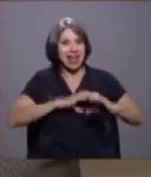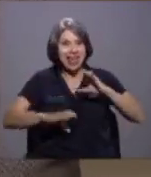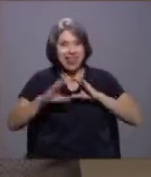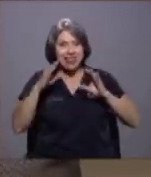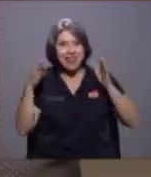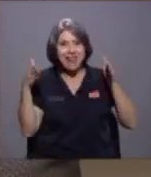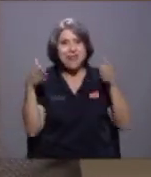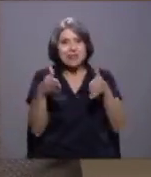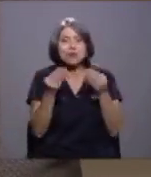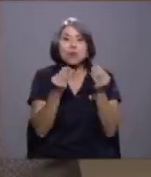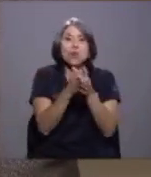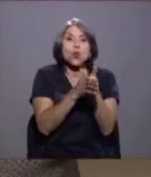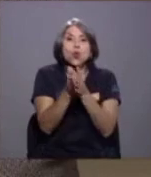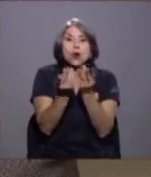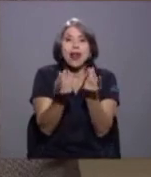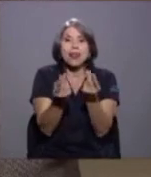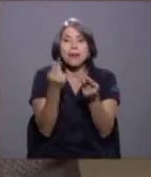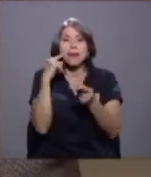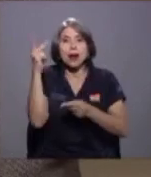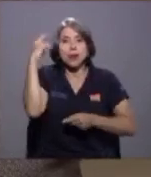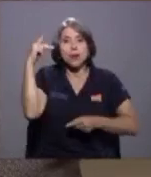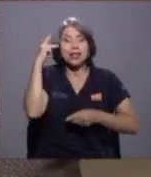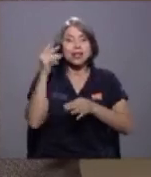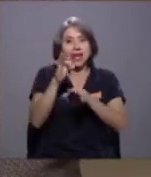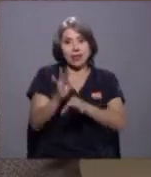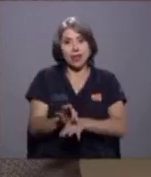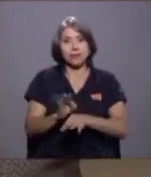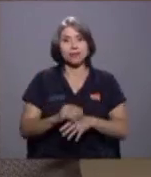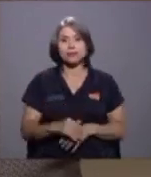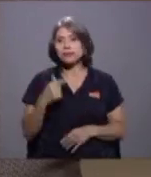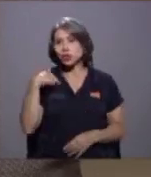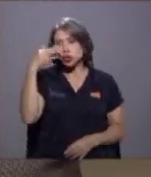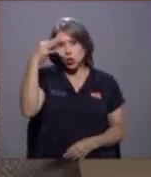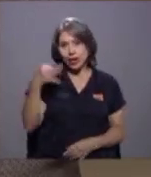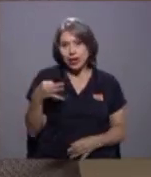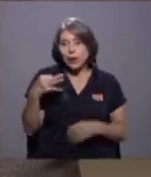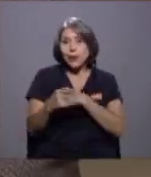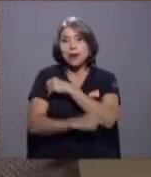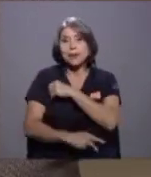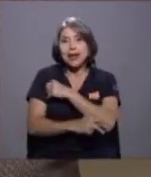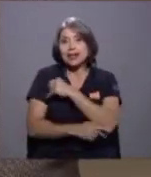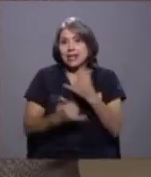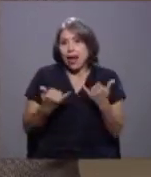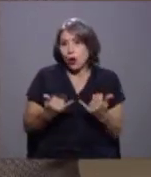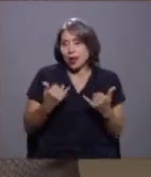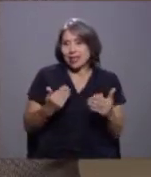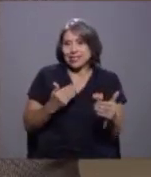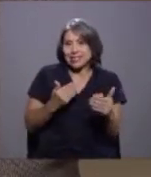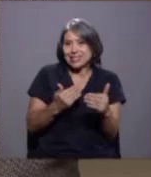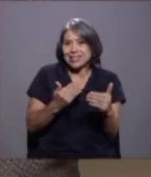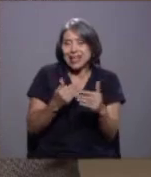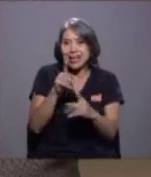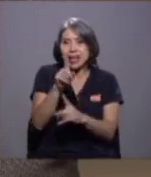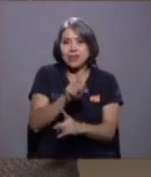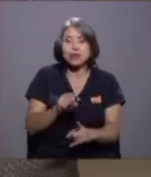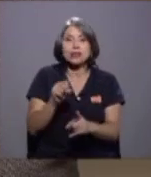tradicional. Creo que el país se está acercando a una situación donde